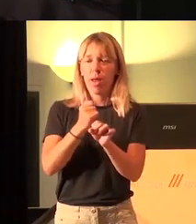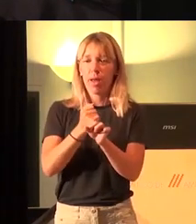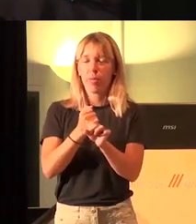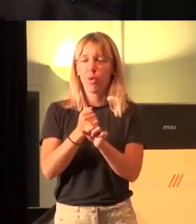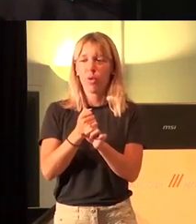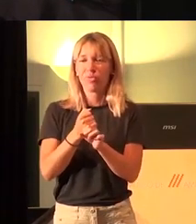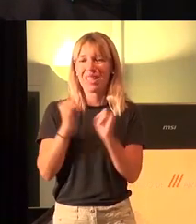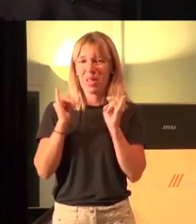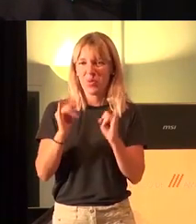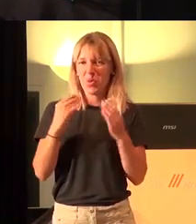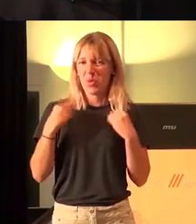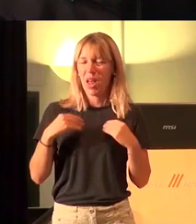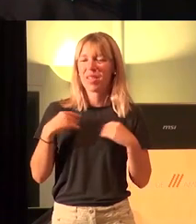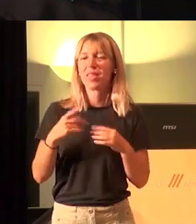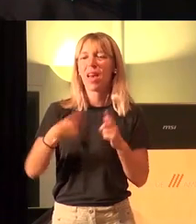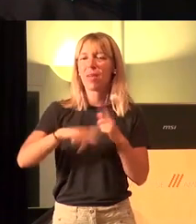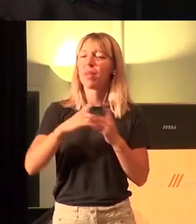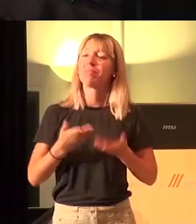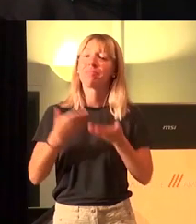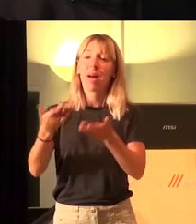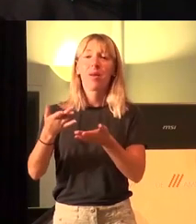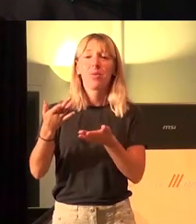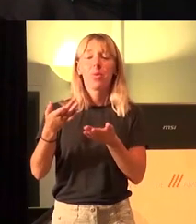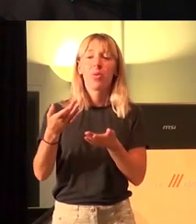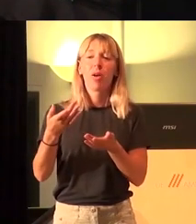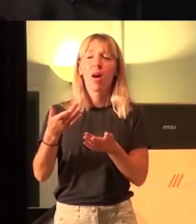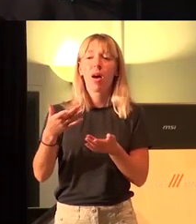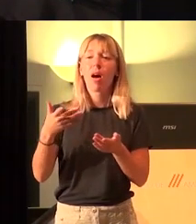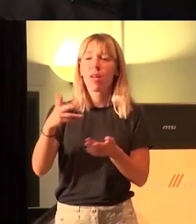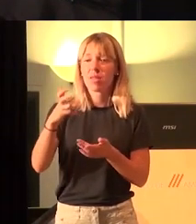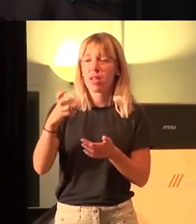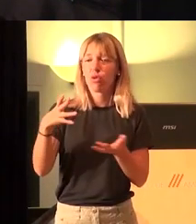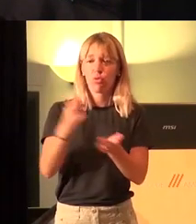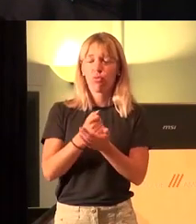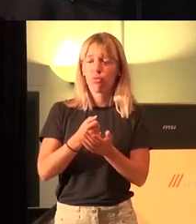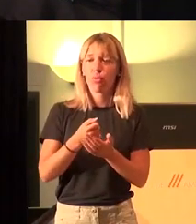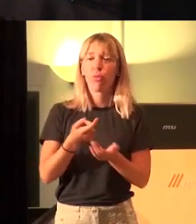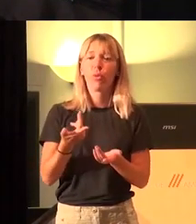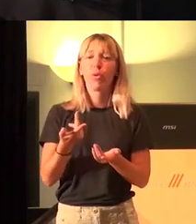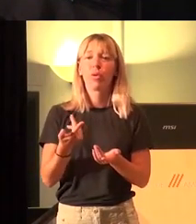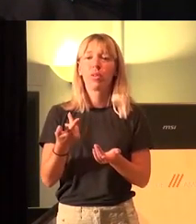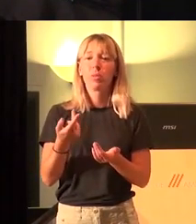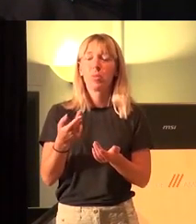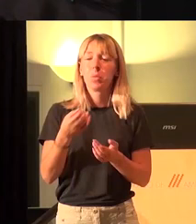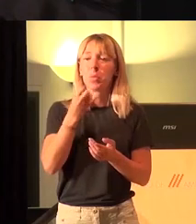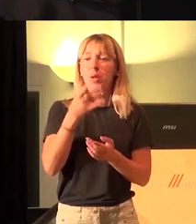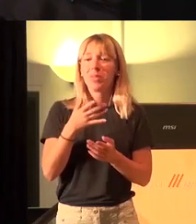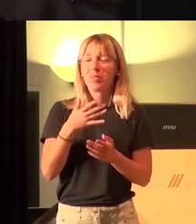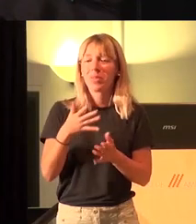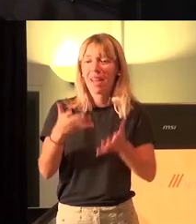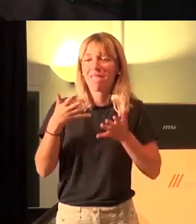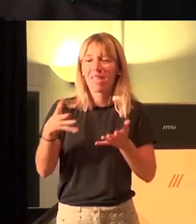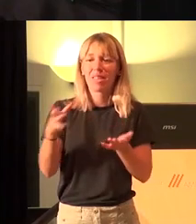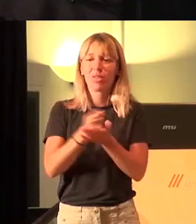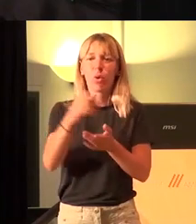desde luego lo disfrutáis y además os ayuda a garantizar todos vuestros derechos. Así que bueno, pues nos encantaría a